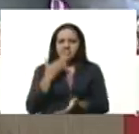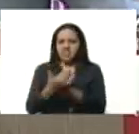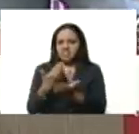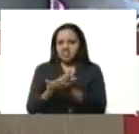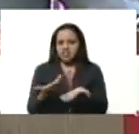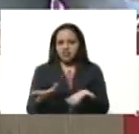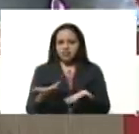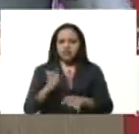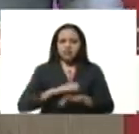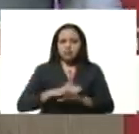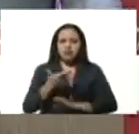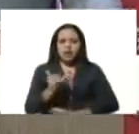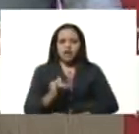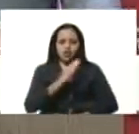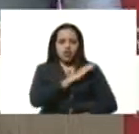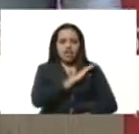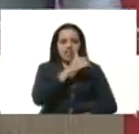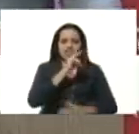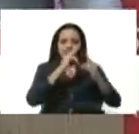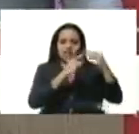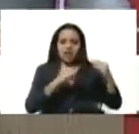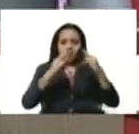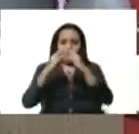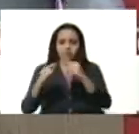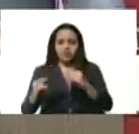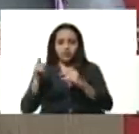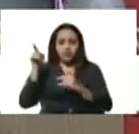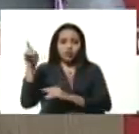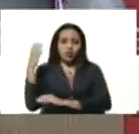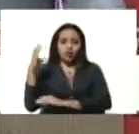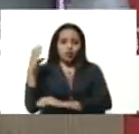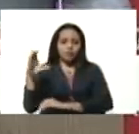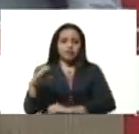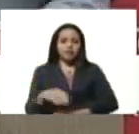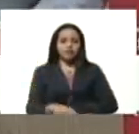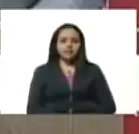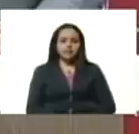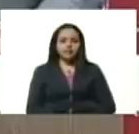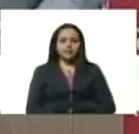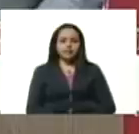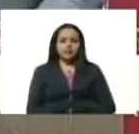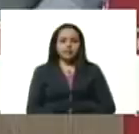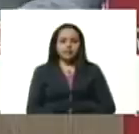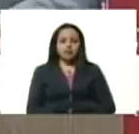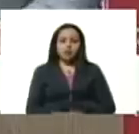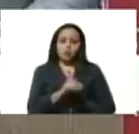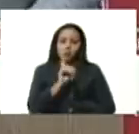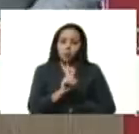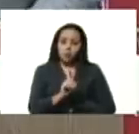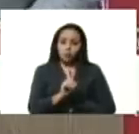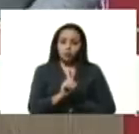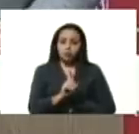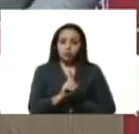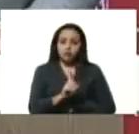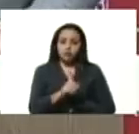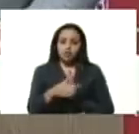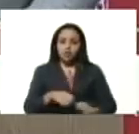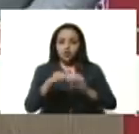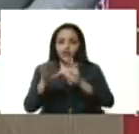fue uno de los jefes de los campamentos en Río Hacha y después en La Guajira. Uno de los desertores